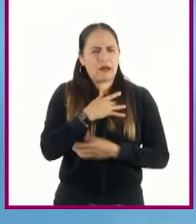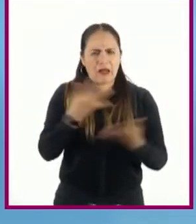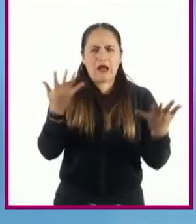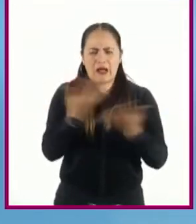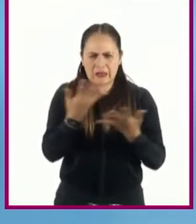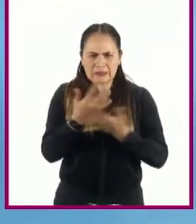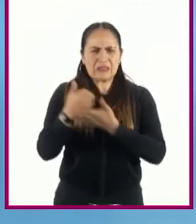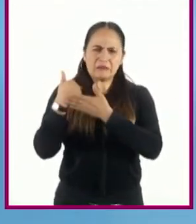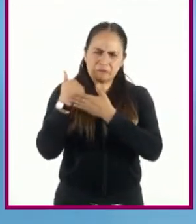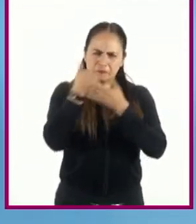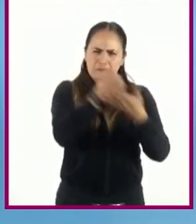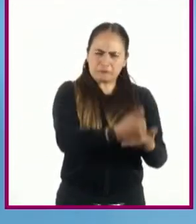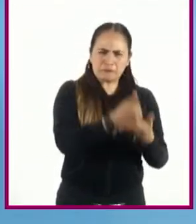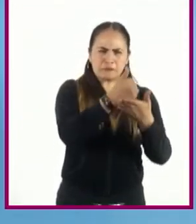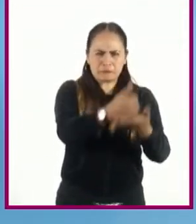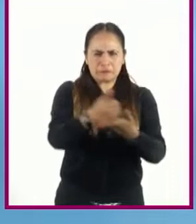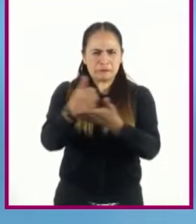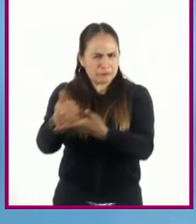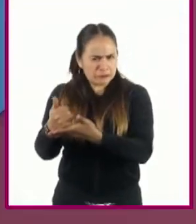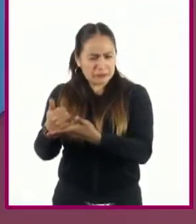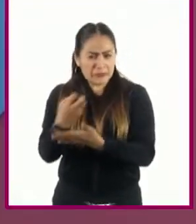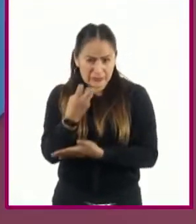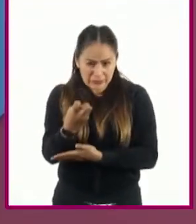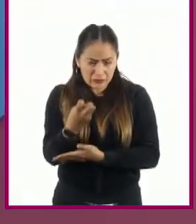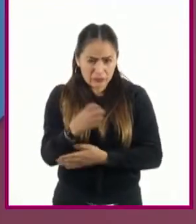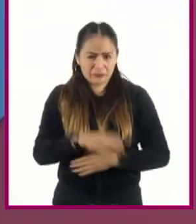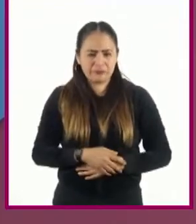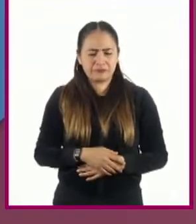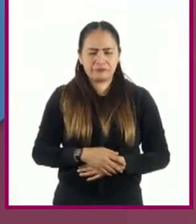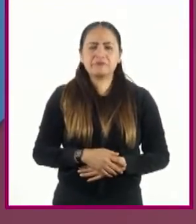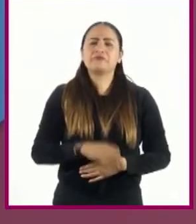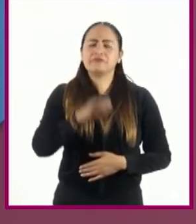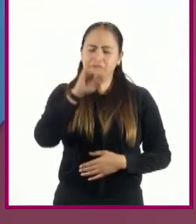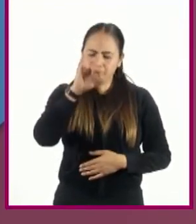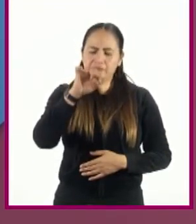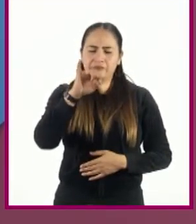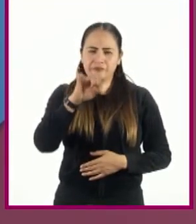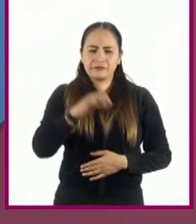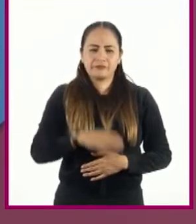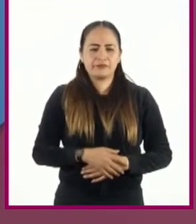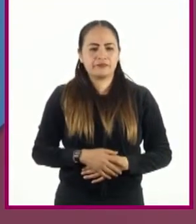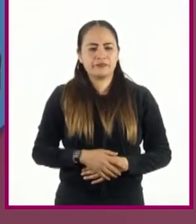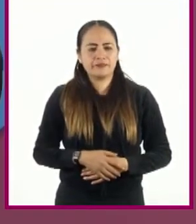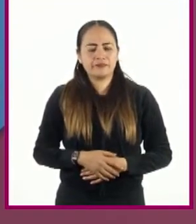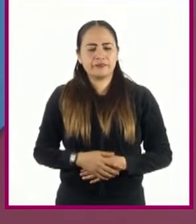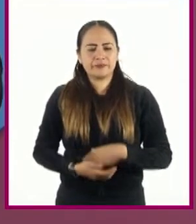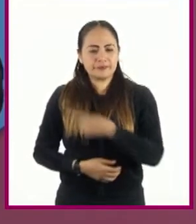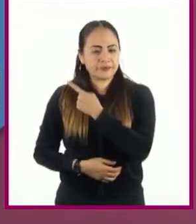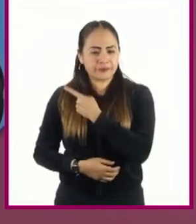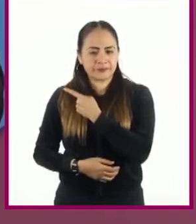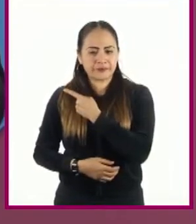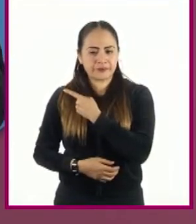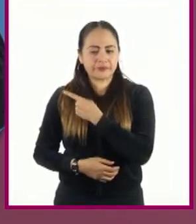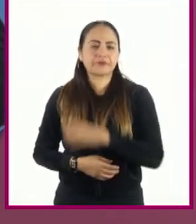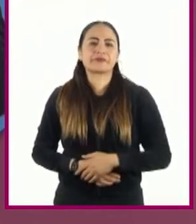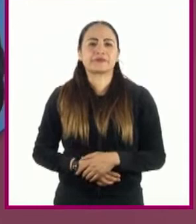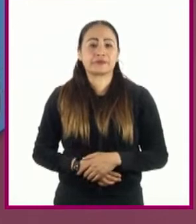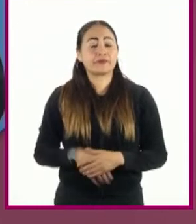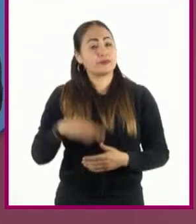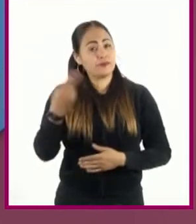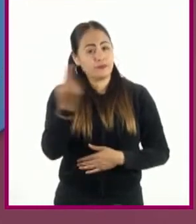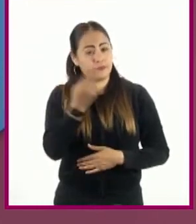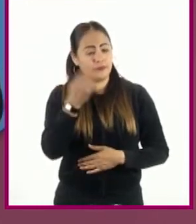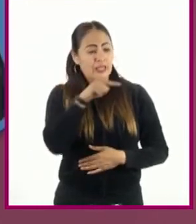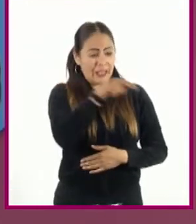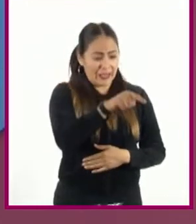las situaciones que les afectan. Tienes toda la razón, Nadia. Además, significa que debemos sentir la